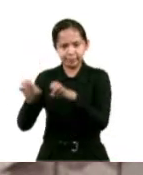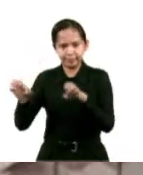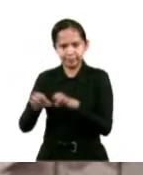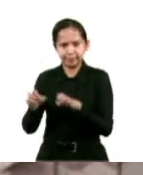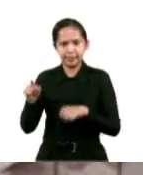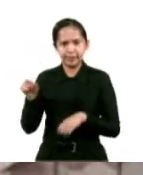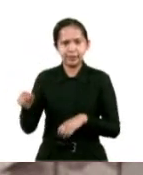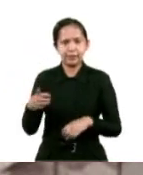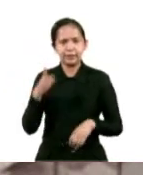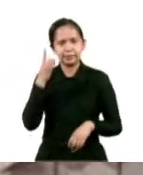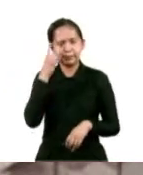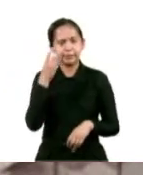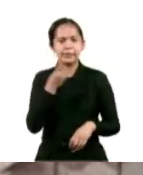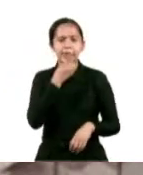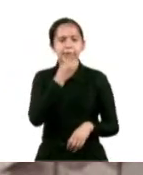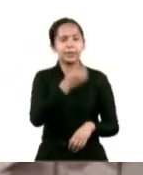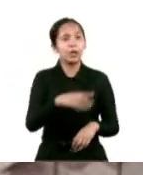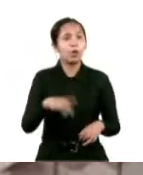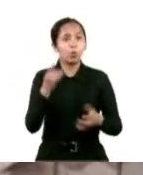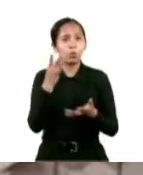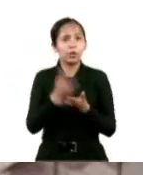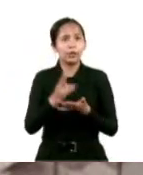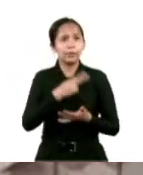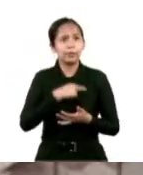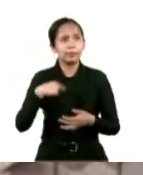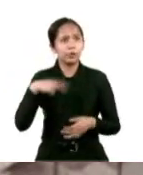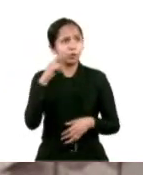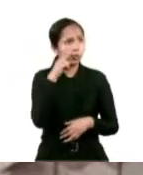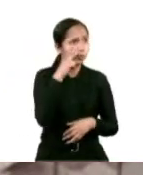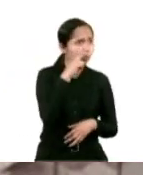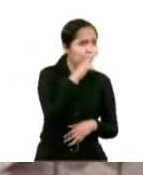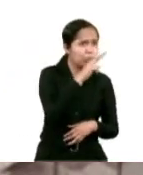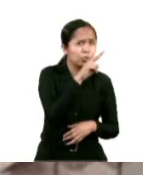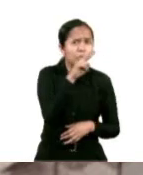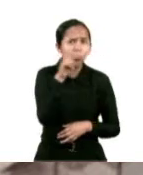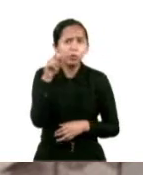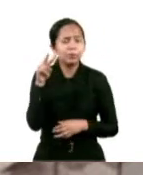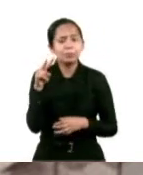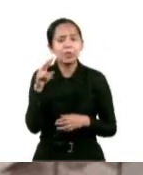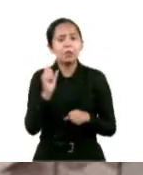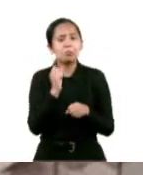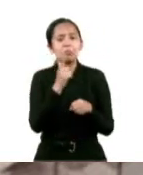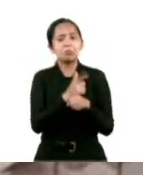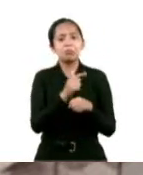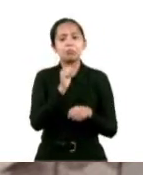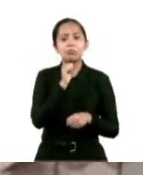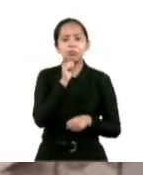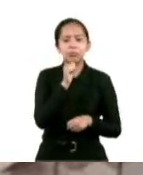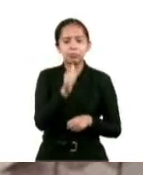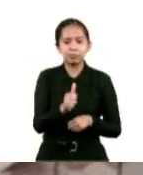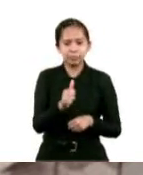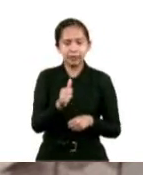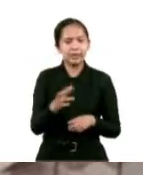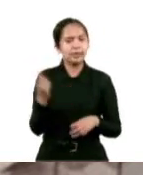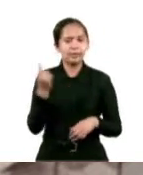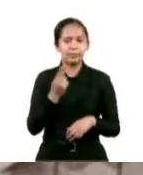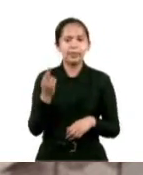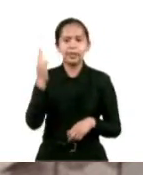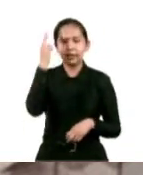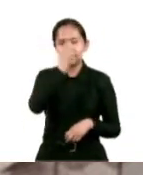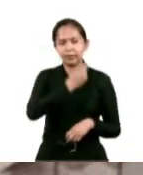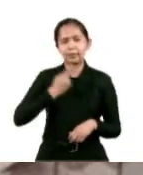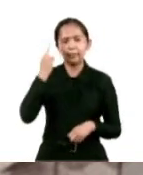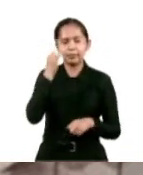eran detectables en una inspección visual simple. La presencia de deformaciones en el refuerzo